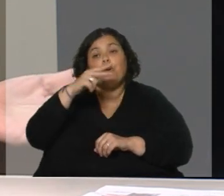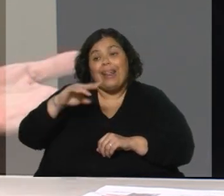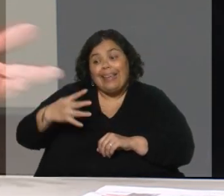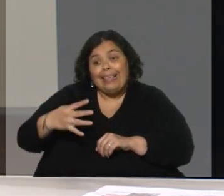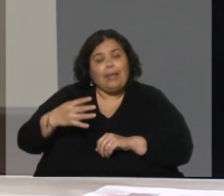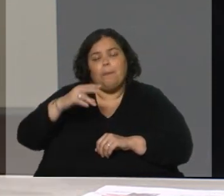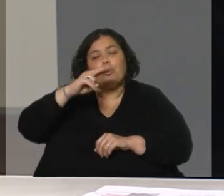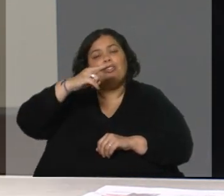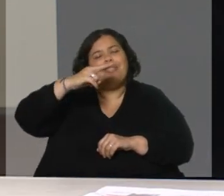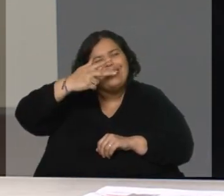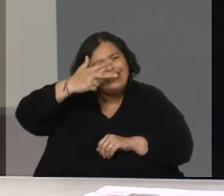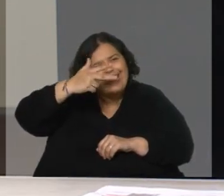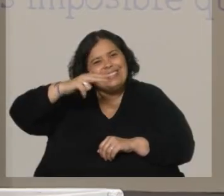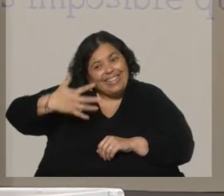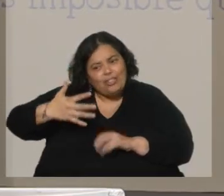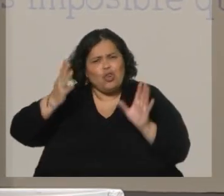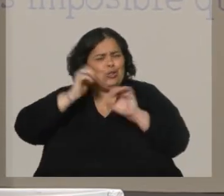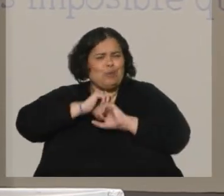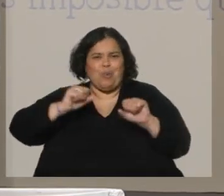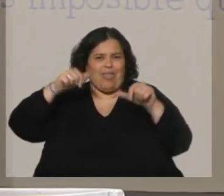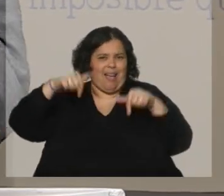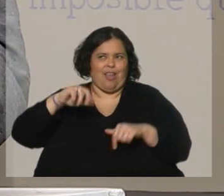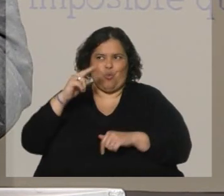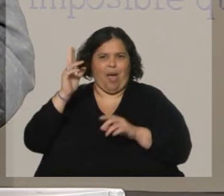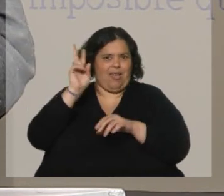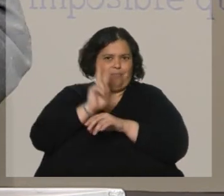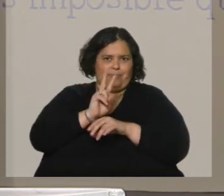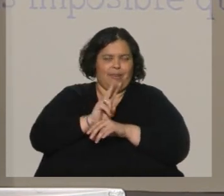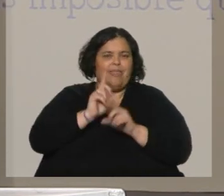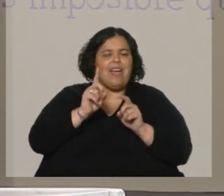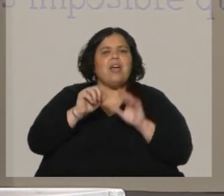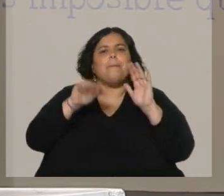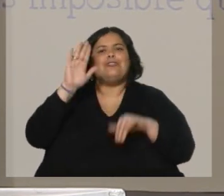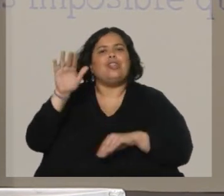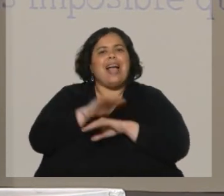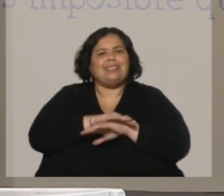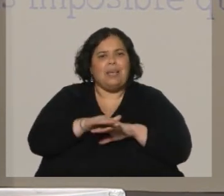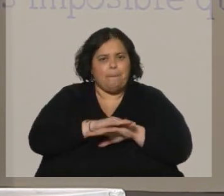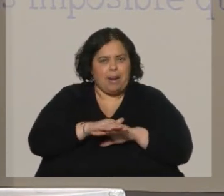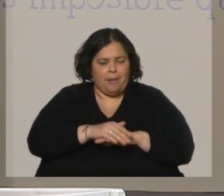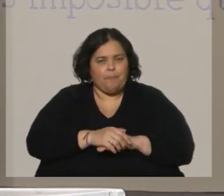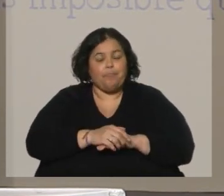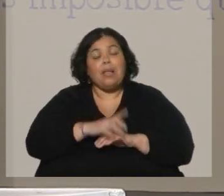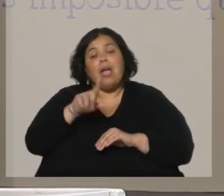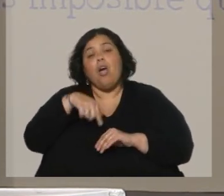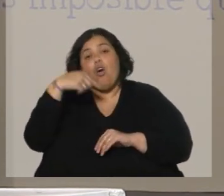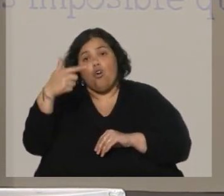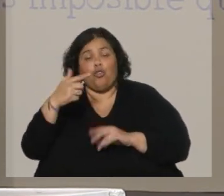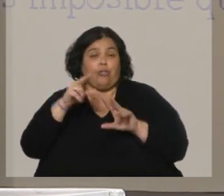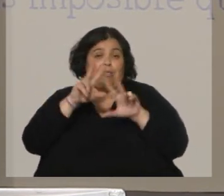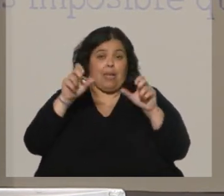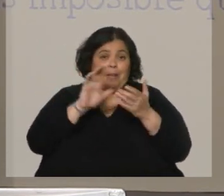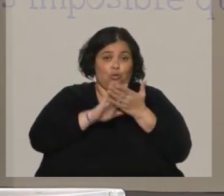este país se va a poder controlar muchas preguntas que todavía la gente se hace vincular el caso que tuvo mucha reverberación